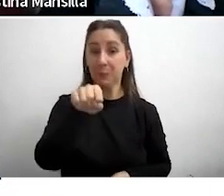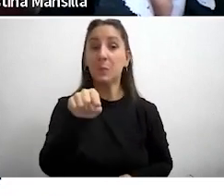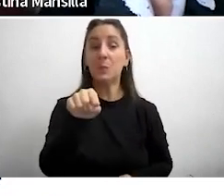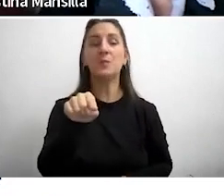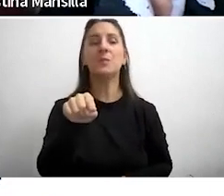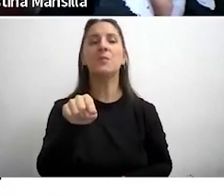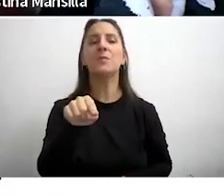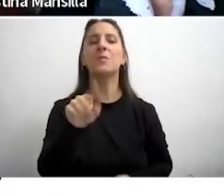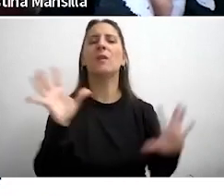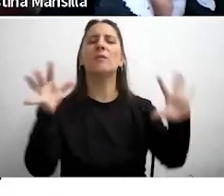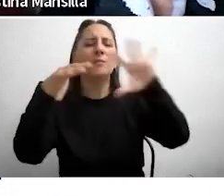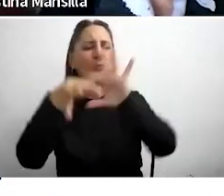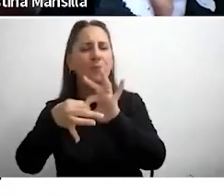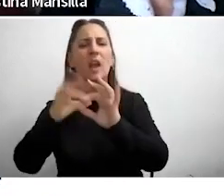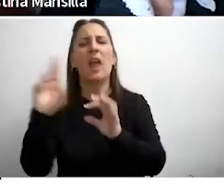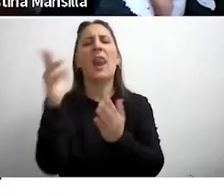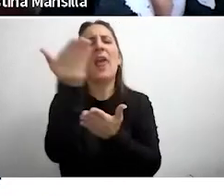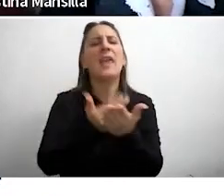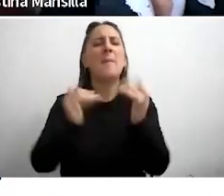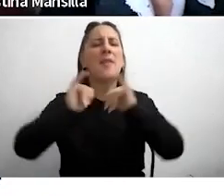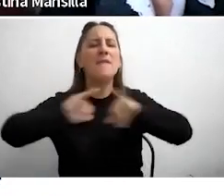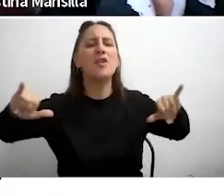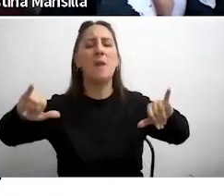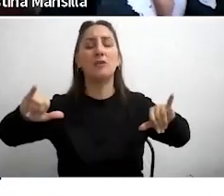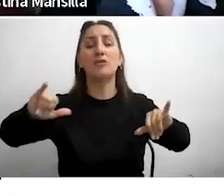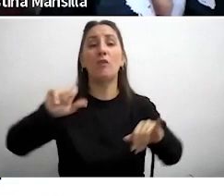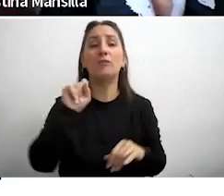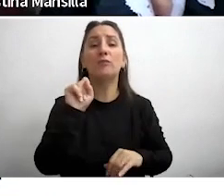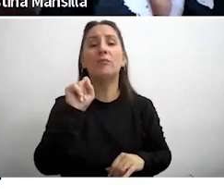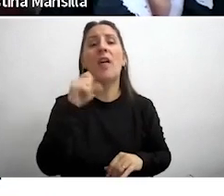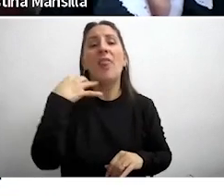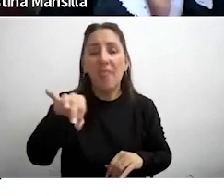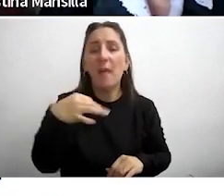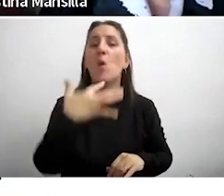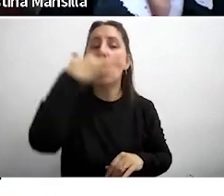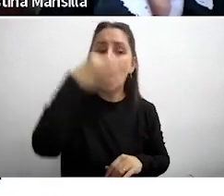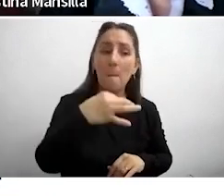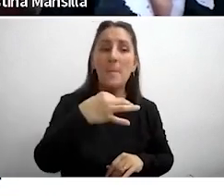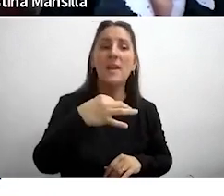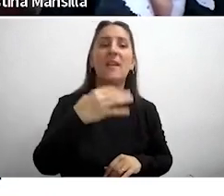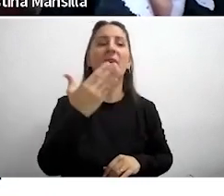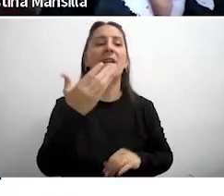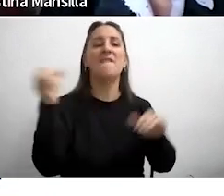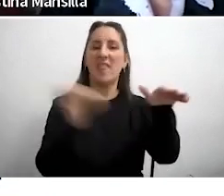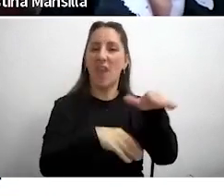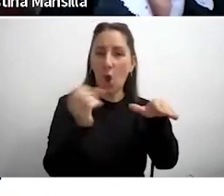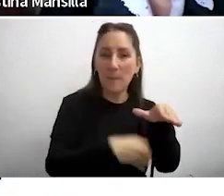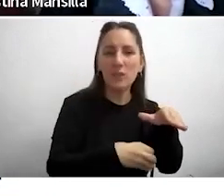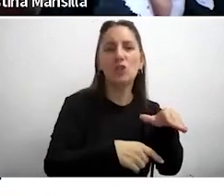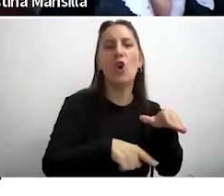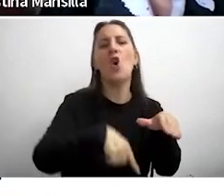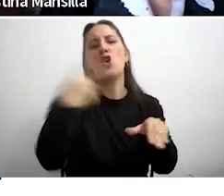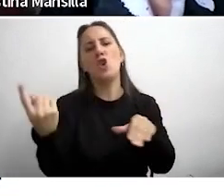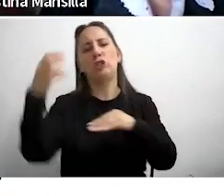se enlaza con un régimen de información que deben cumplir tanto los fideicomisos como otras